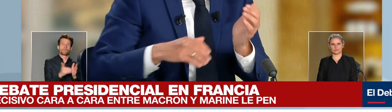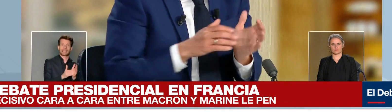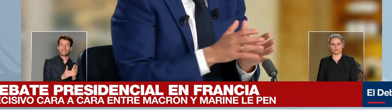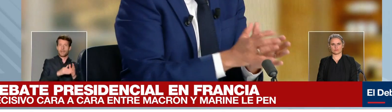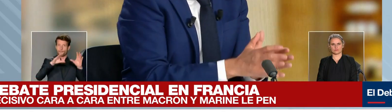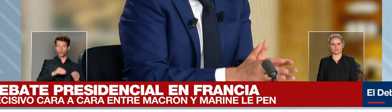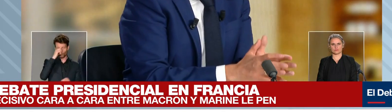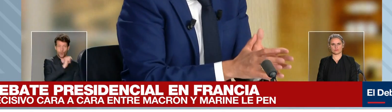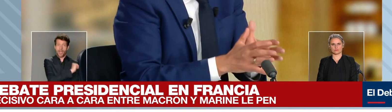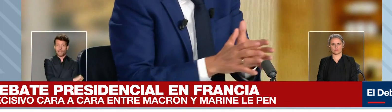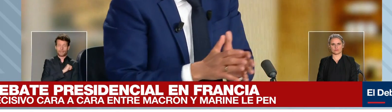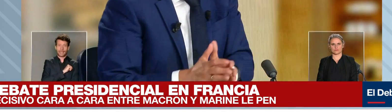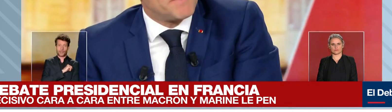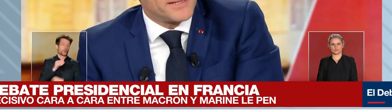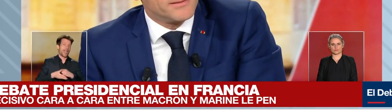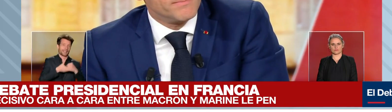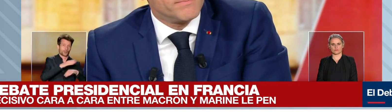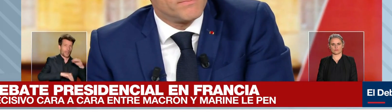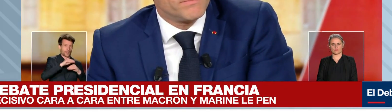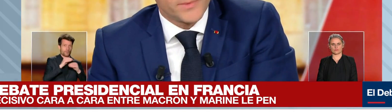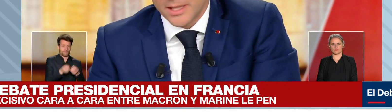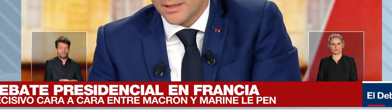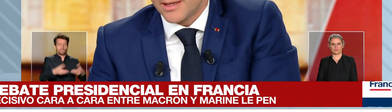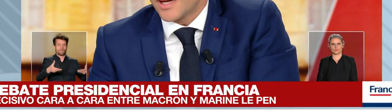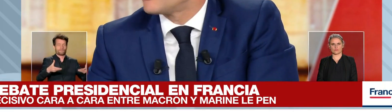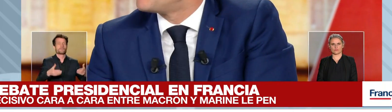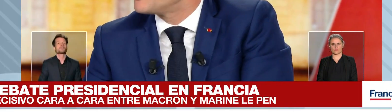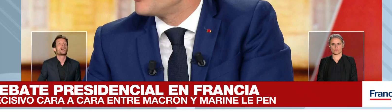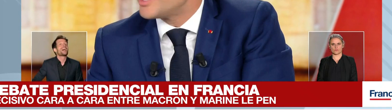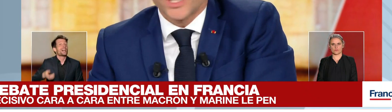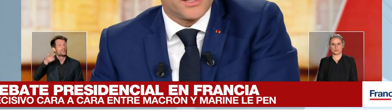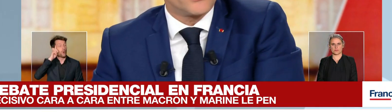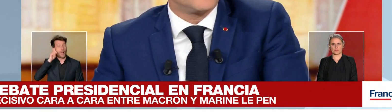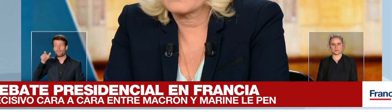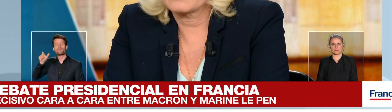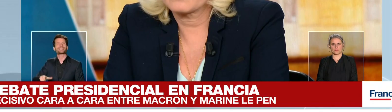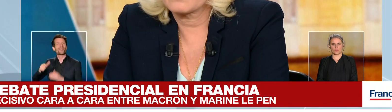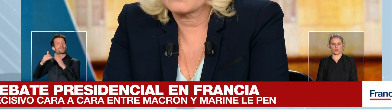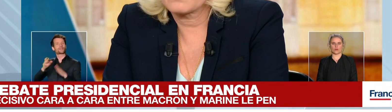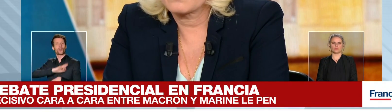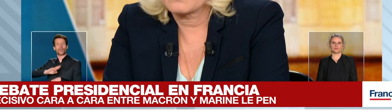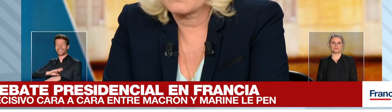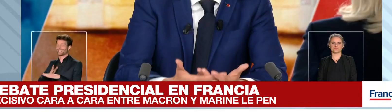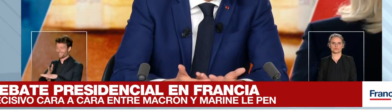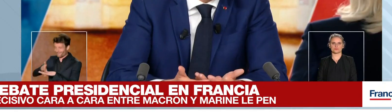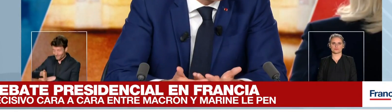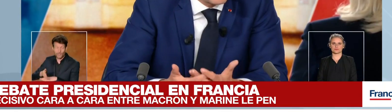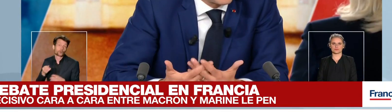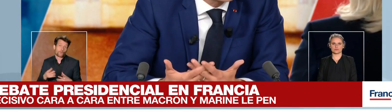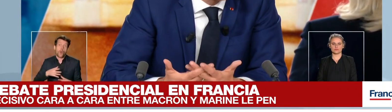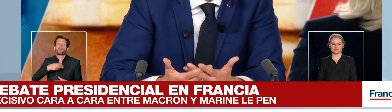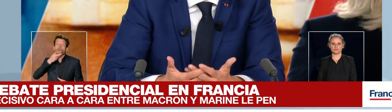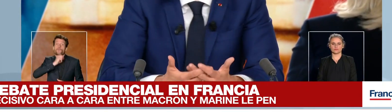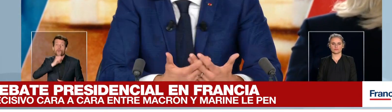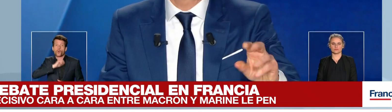de auxiliares, porque como nuestros compatriotas que llegan a estos geriátricos llegan cada vez más viejos, tiene